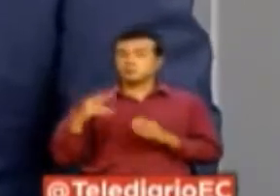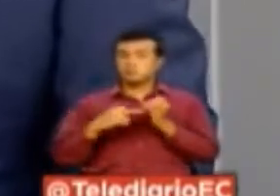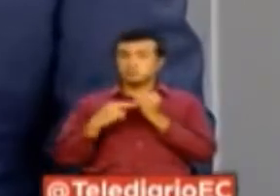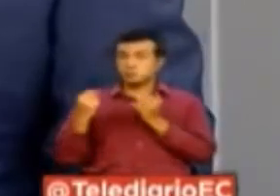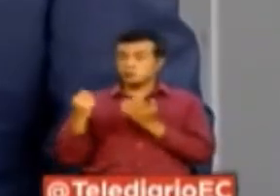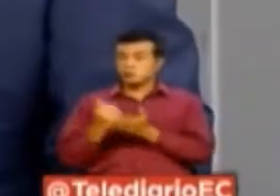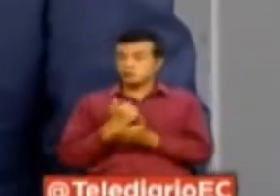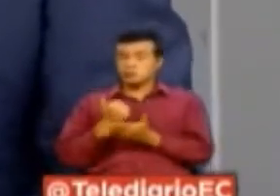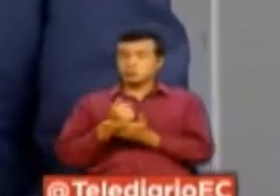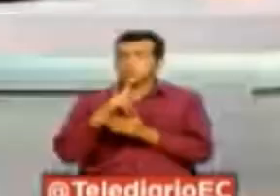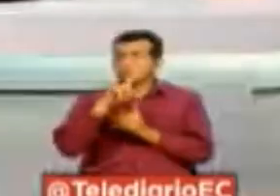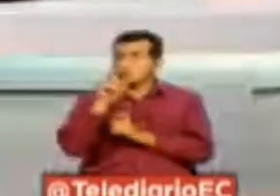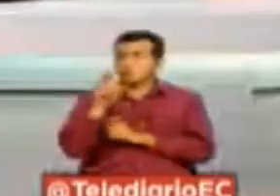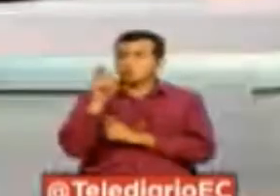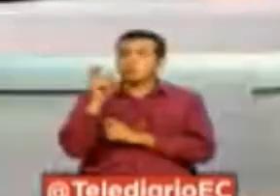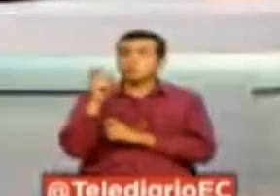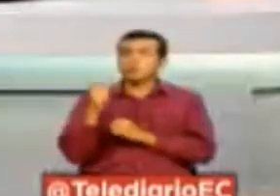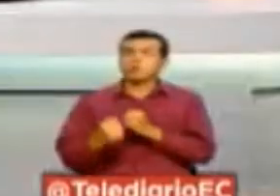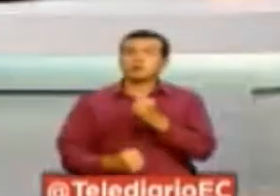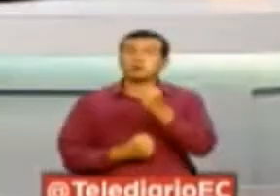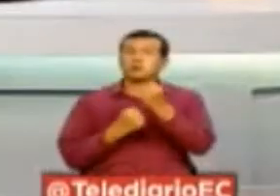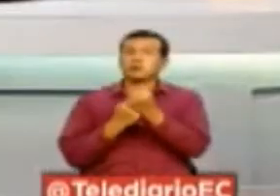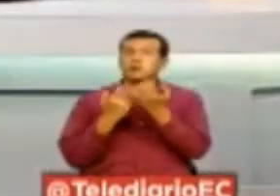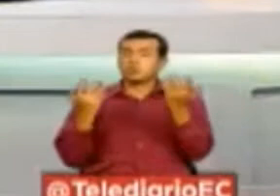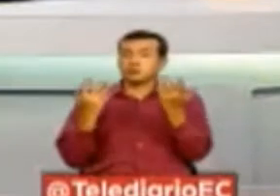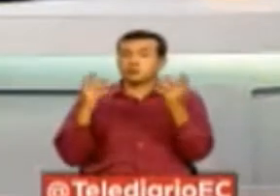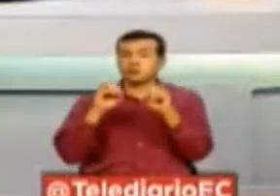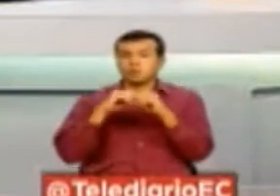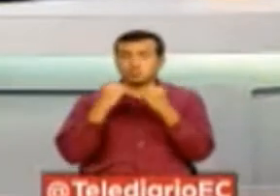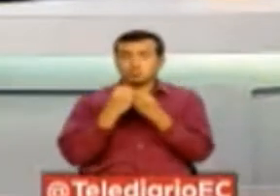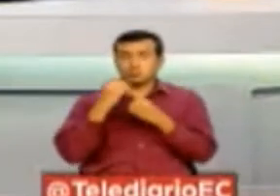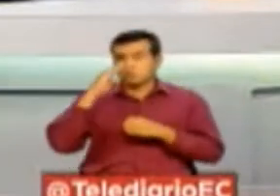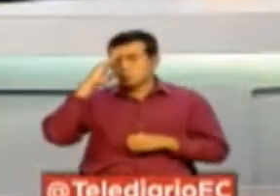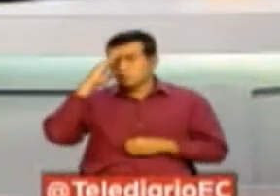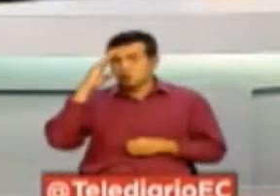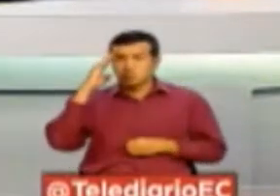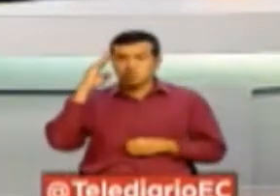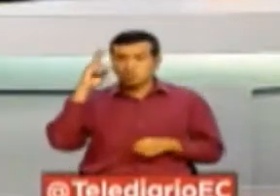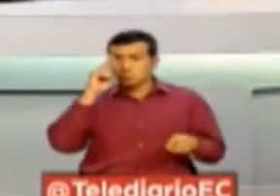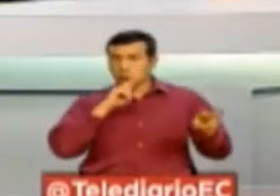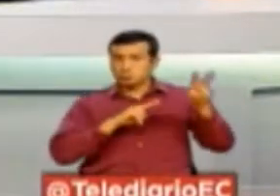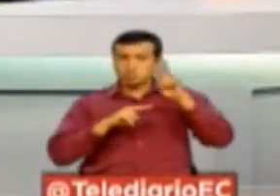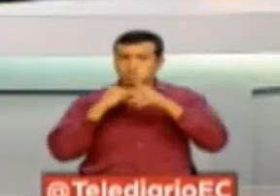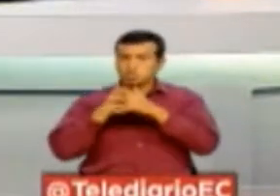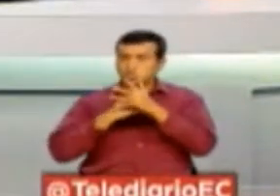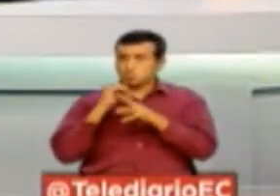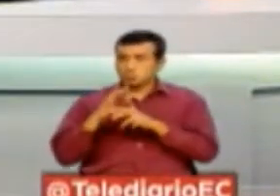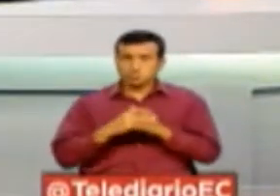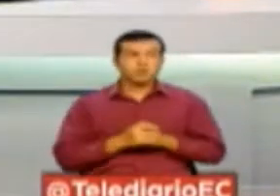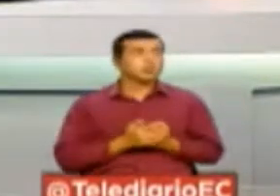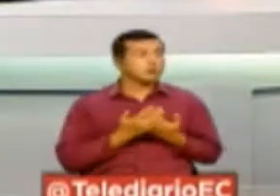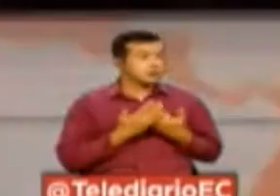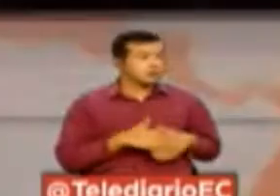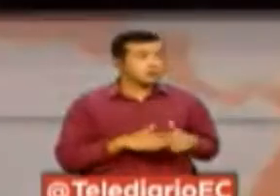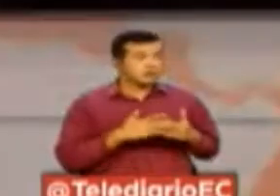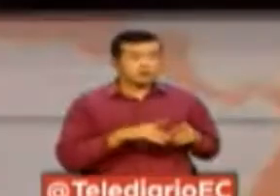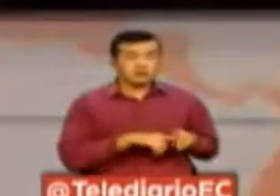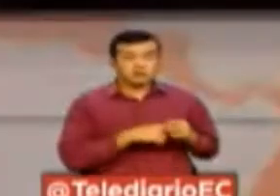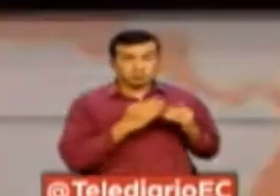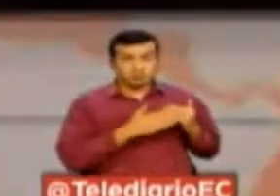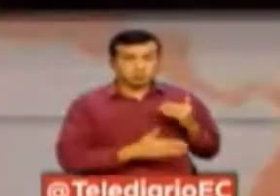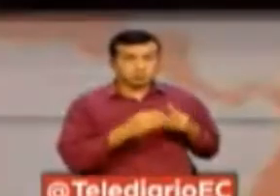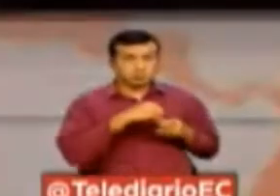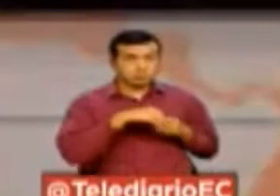recursos la pregunta es cuál es el aporte de los organismos de inteligencia y seguridad en la lucha contra la convertimos haciendo y comenzamos